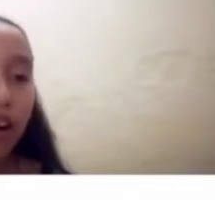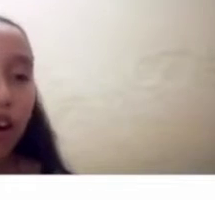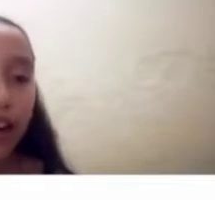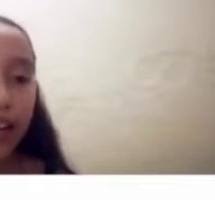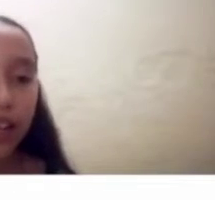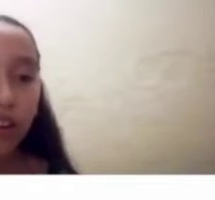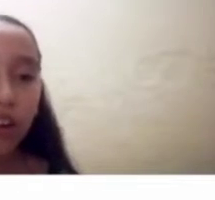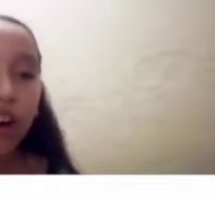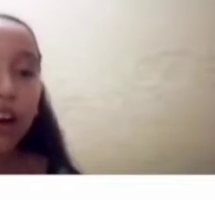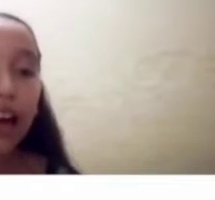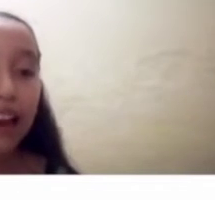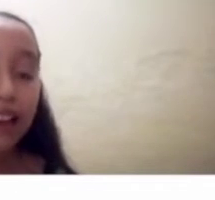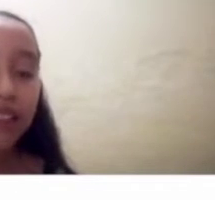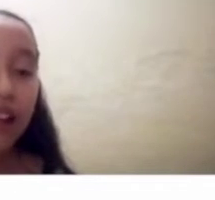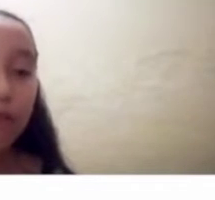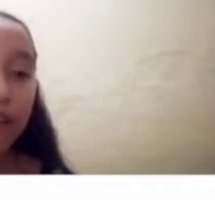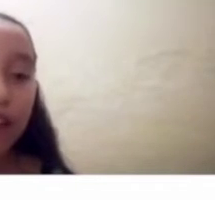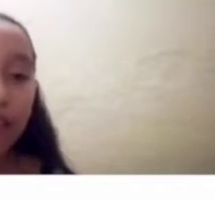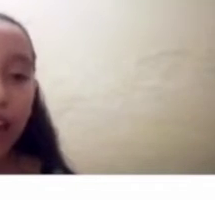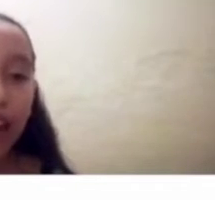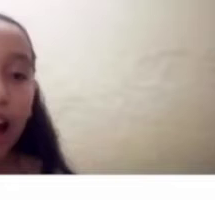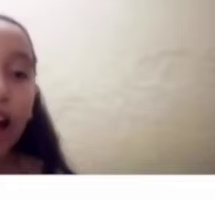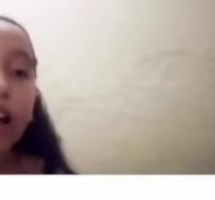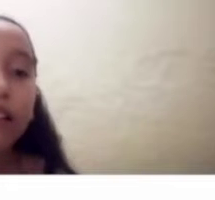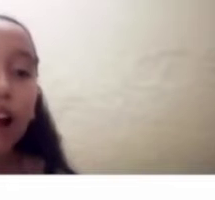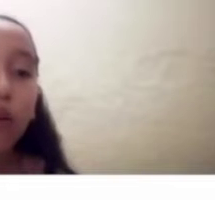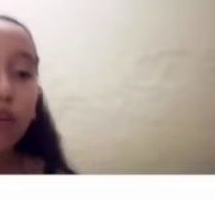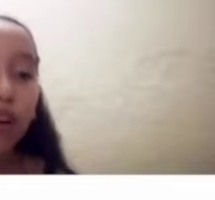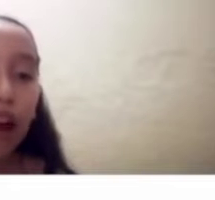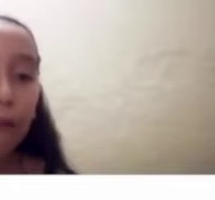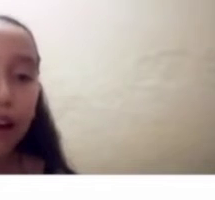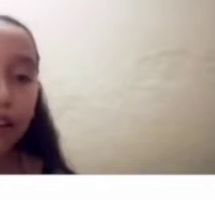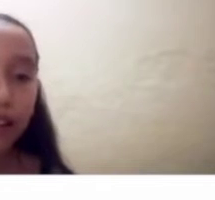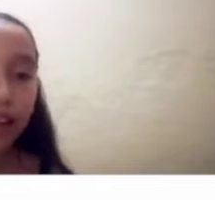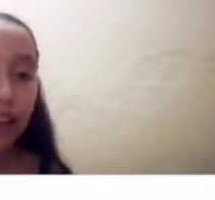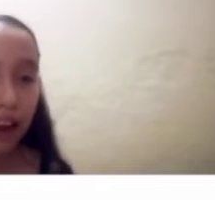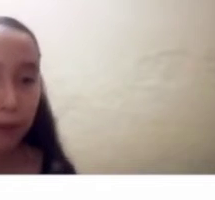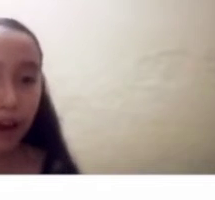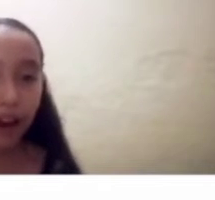53 y más seguro